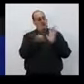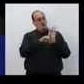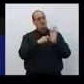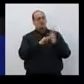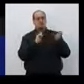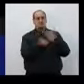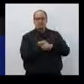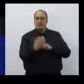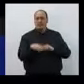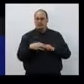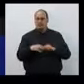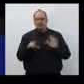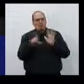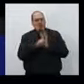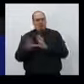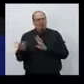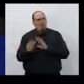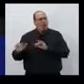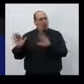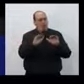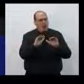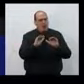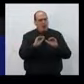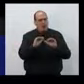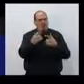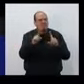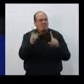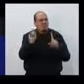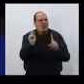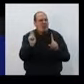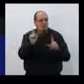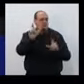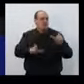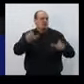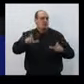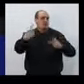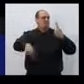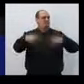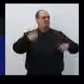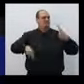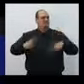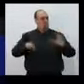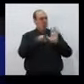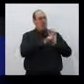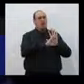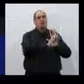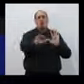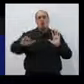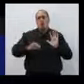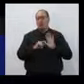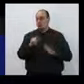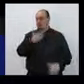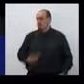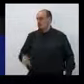leyes son iguales para todos las personas somos diversas pero las leyes no deben ser diversas presidente si usted le preocupa